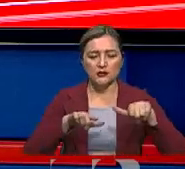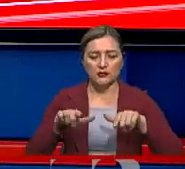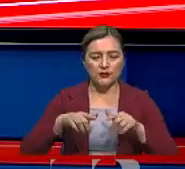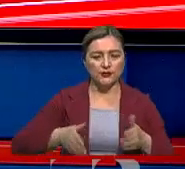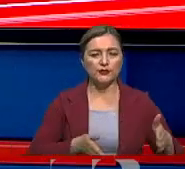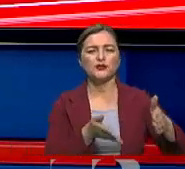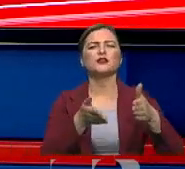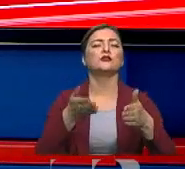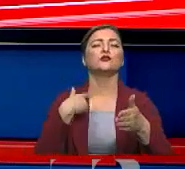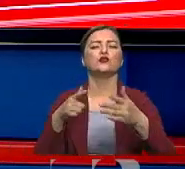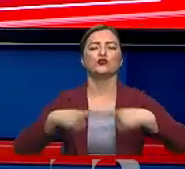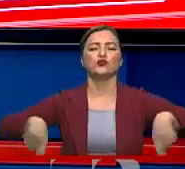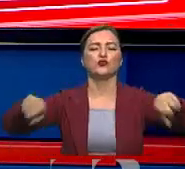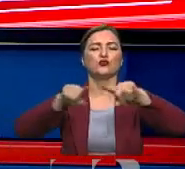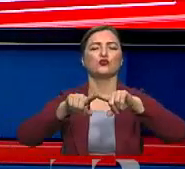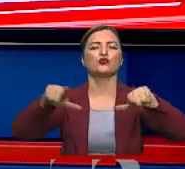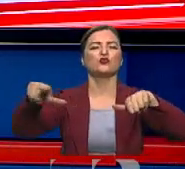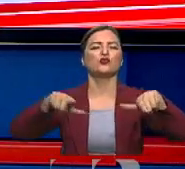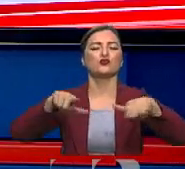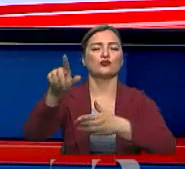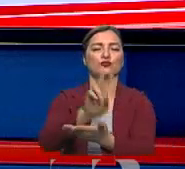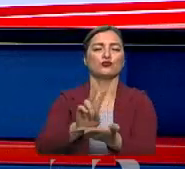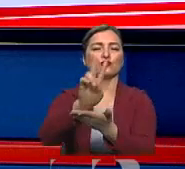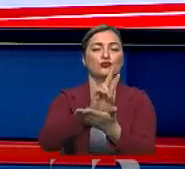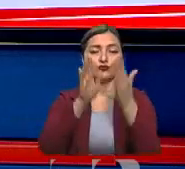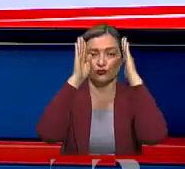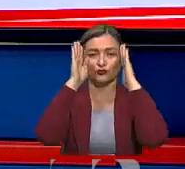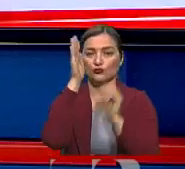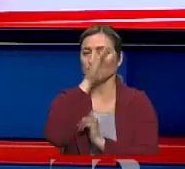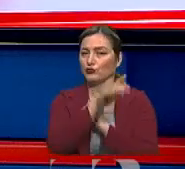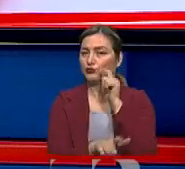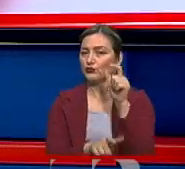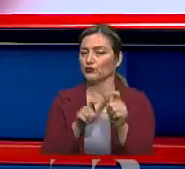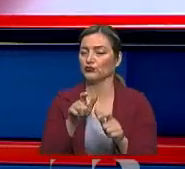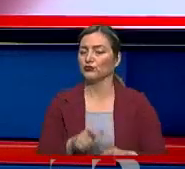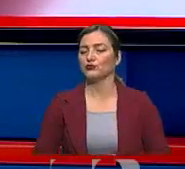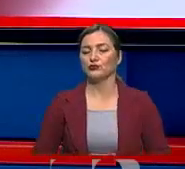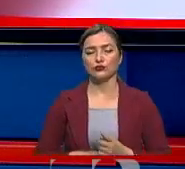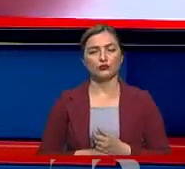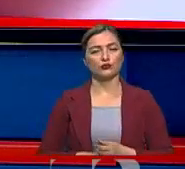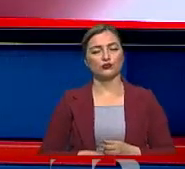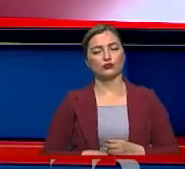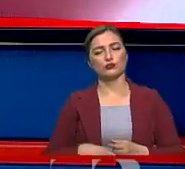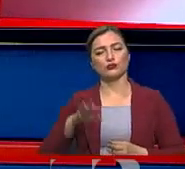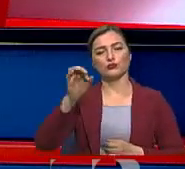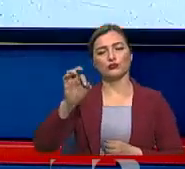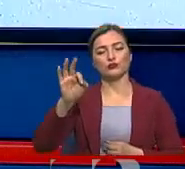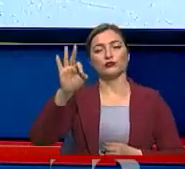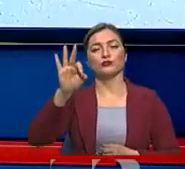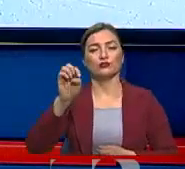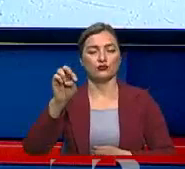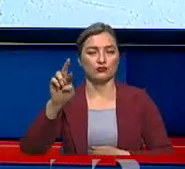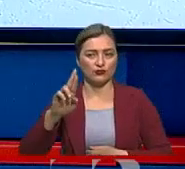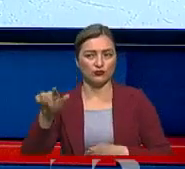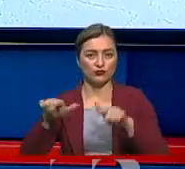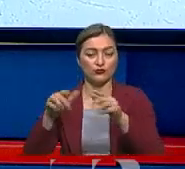Villa Flor específicamente. Aquí se estará brindando atención gratuita a toda la ciudadanía. Nuestra compañera Fernanda Ceballos se encuentra